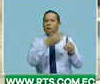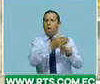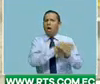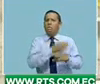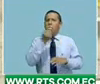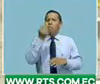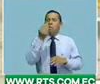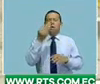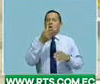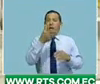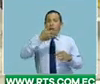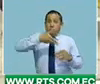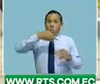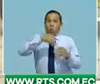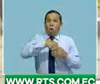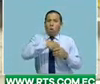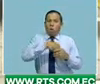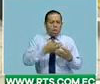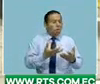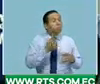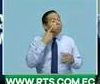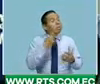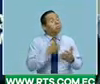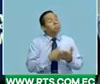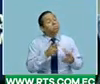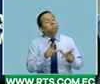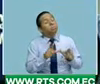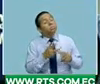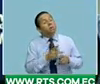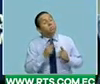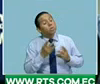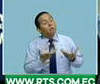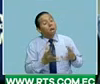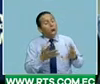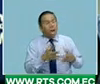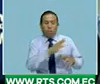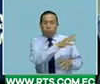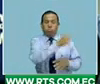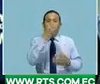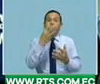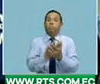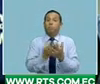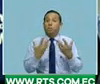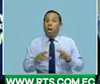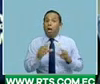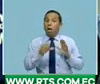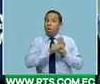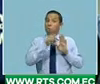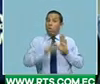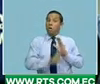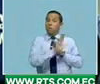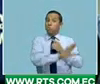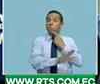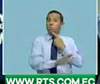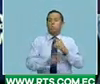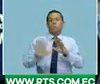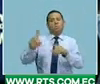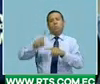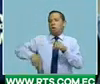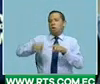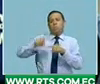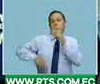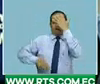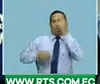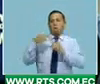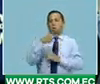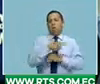El abogado Alfredo Arboleda presentó un certificado médico que determinó el delicado estado de salud de Bucaram debido a su afección cardíaca,